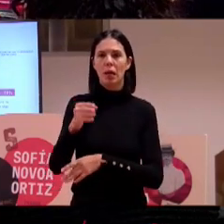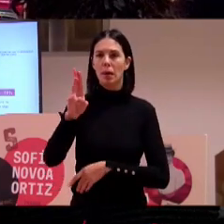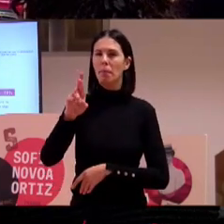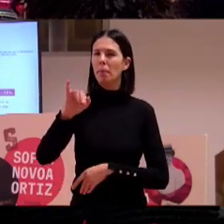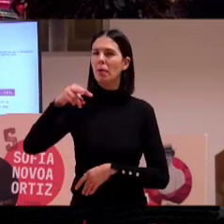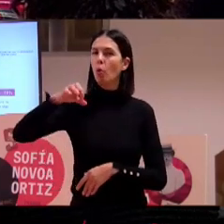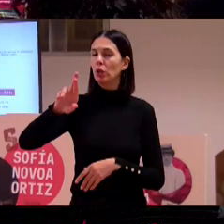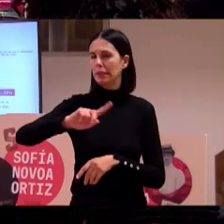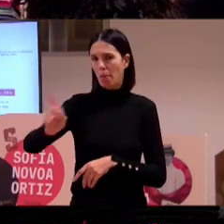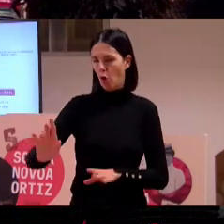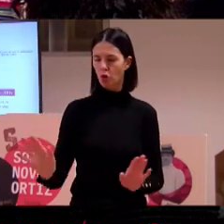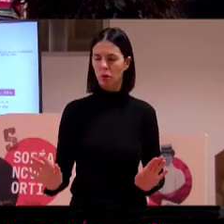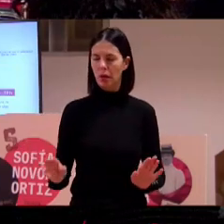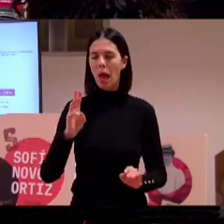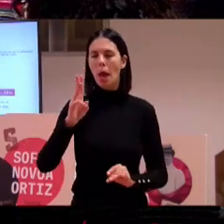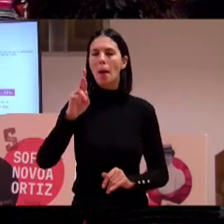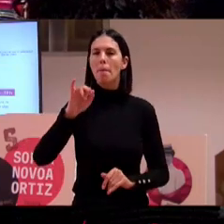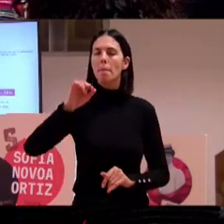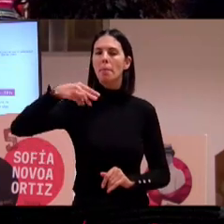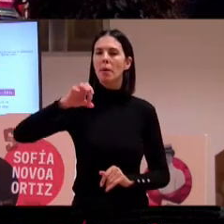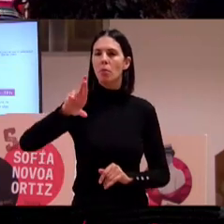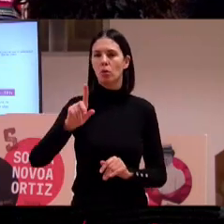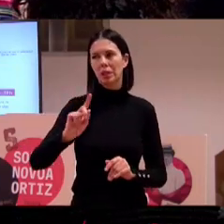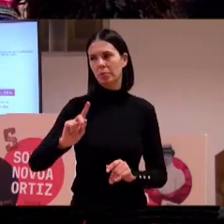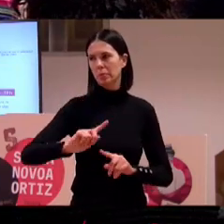tampoco. Brimore era cuáquero,